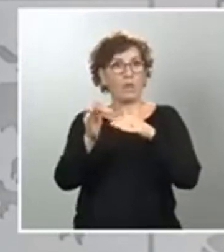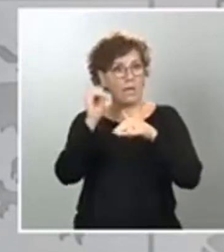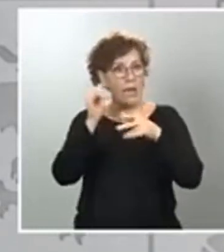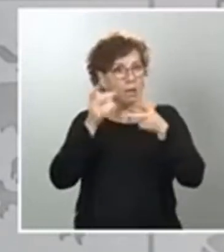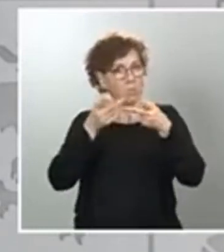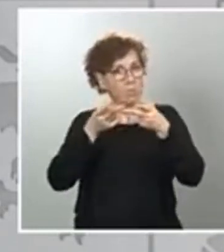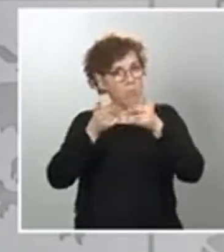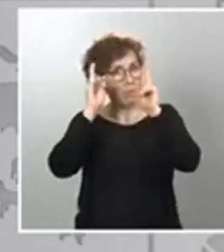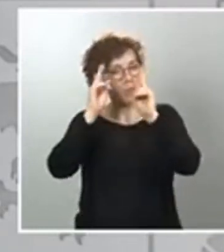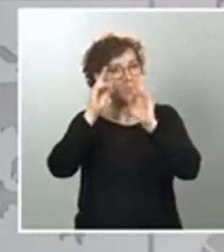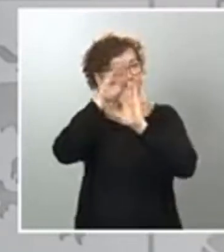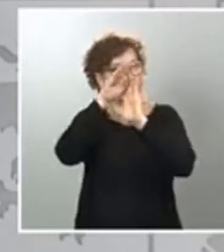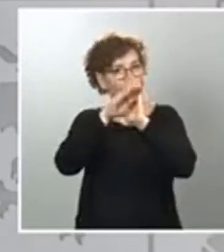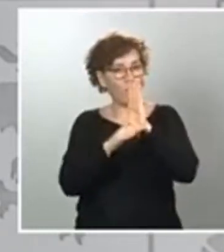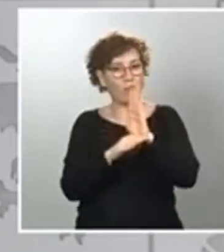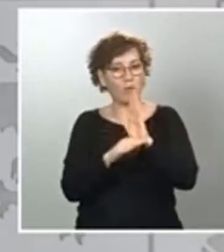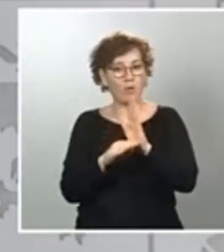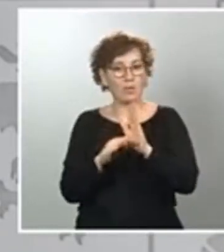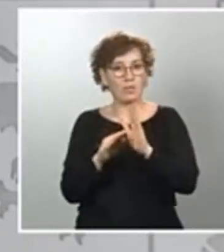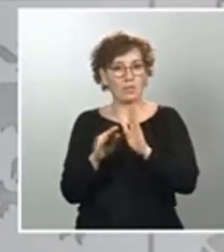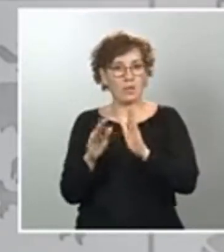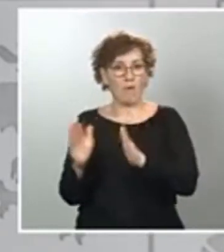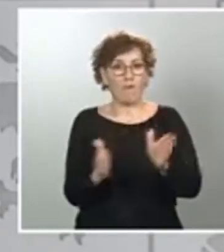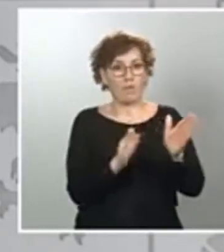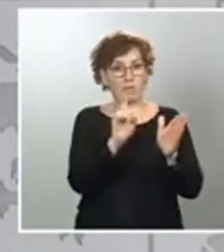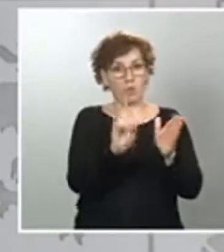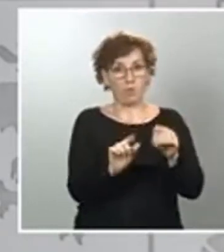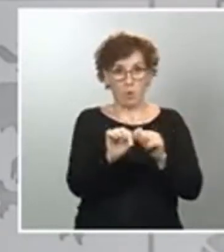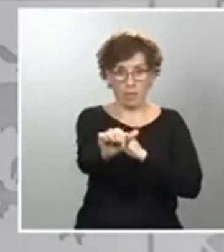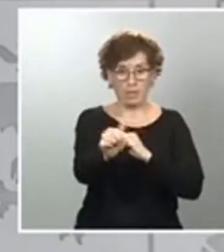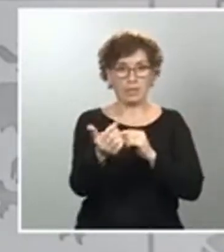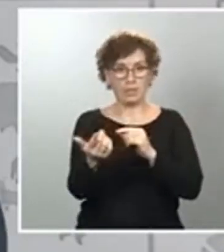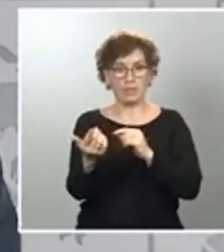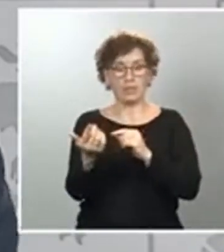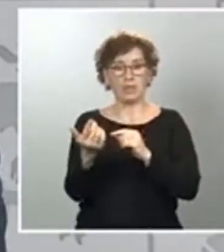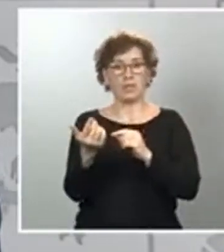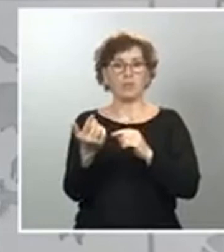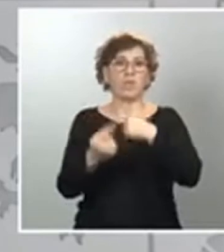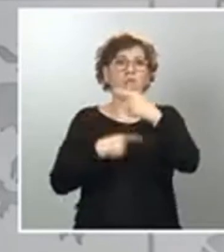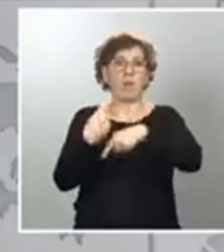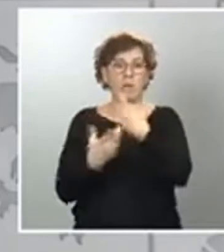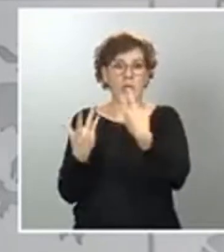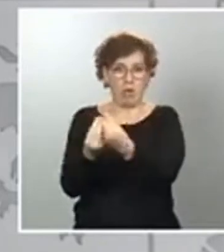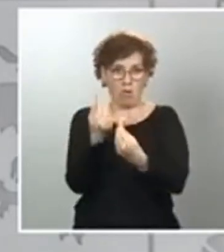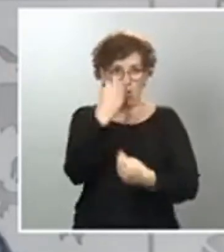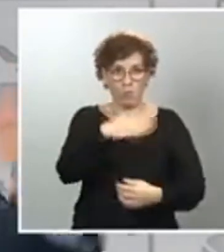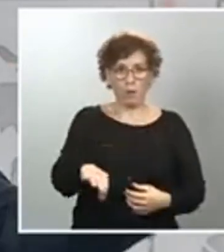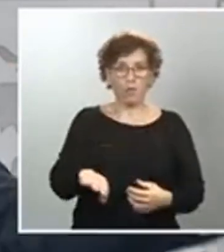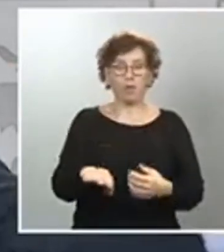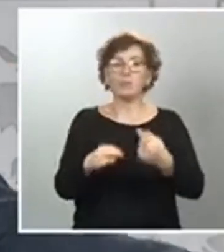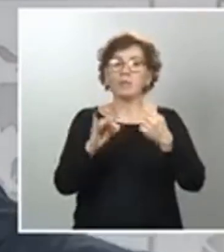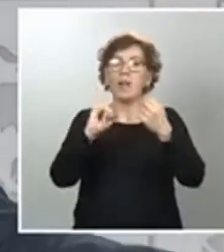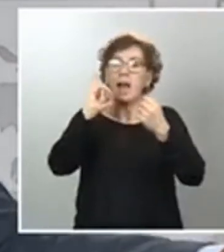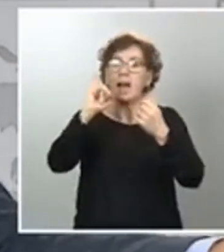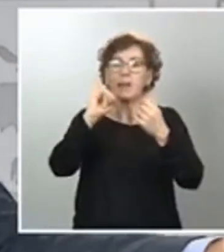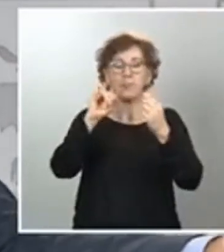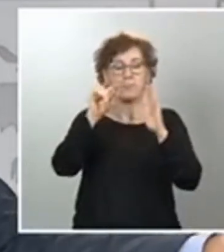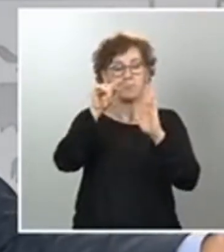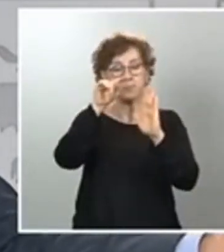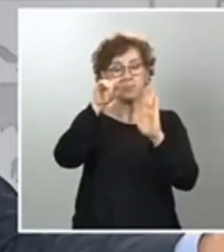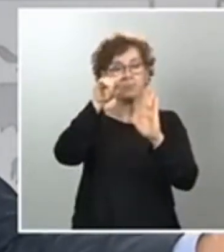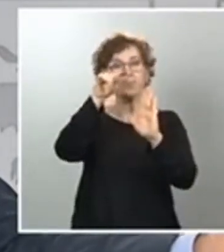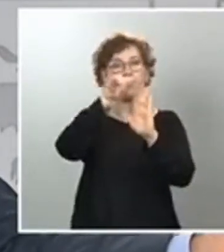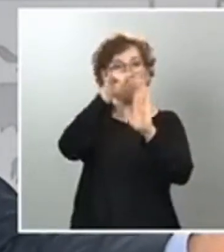fase 1 y siguientes fases, pues lógicamente a los familiares. Por tanto, esas son medidas que ya estaban planteadas en